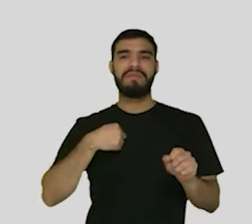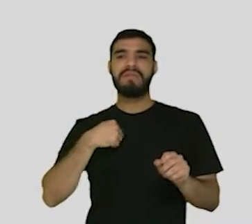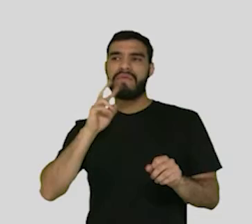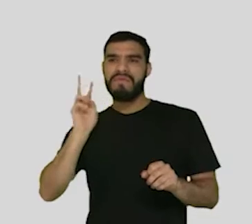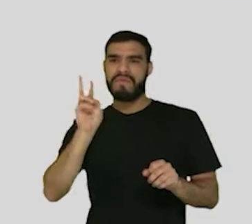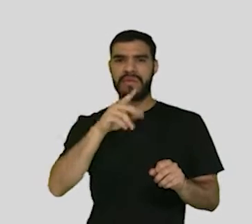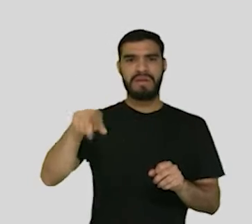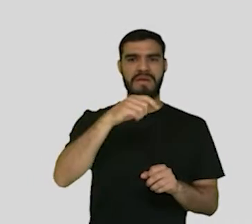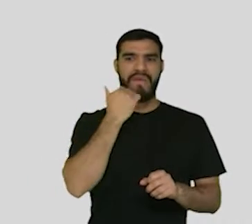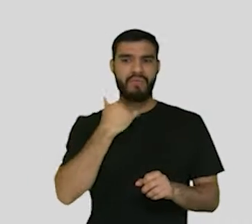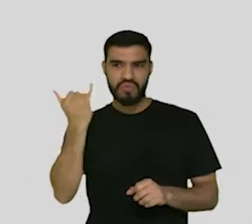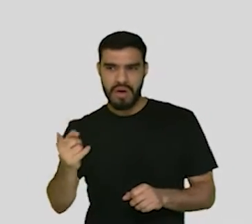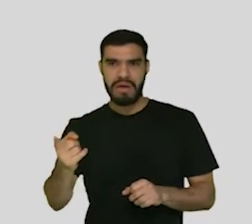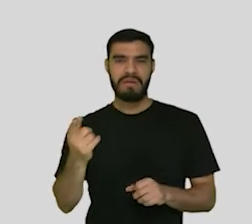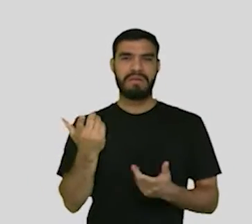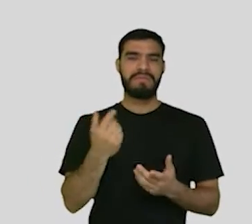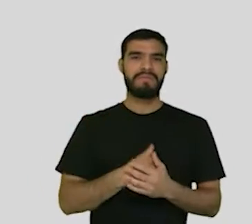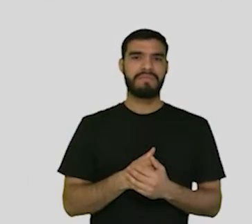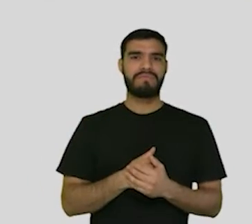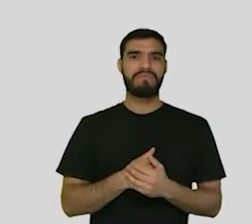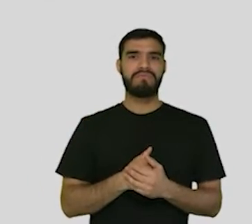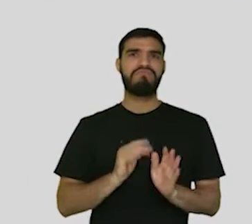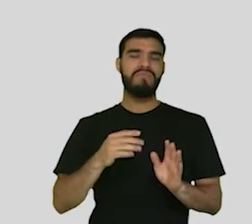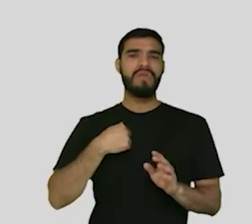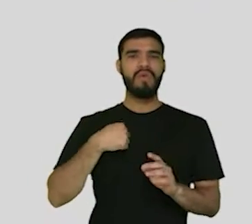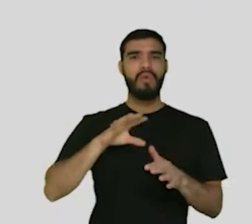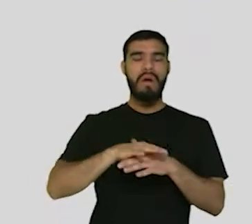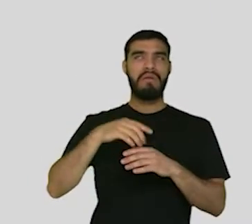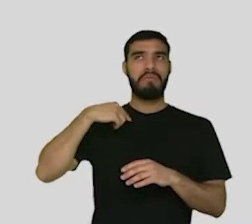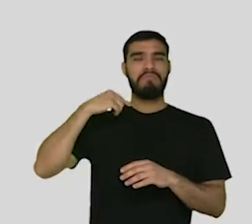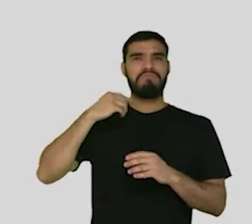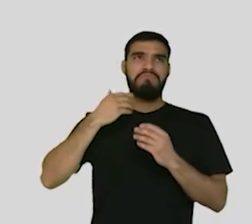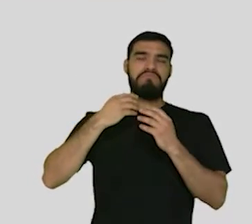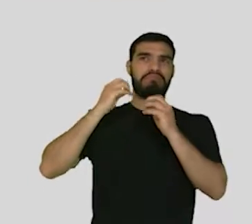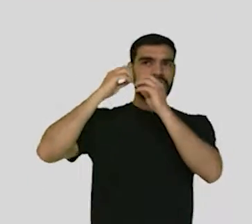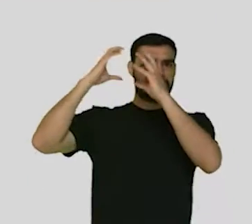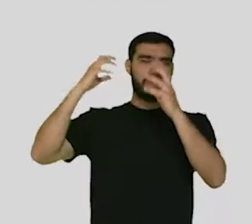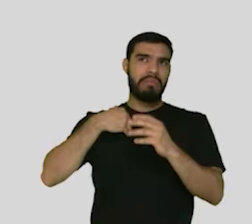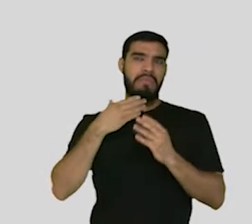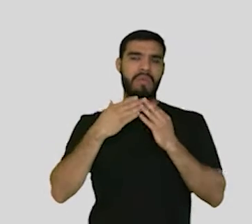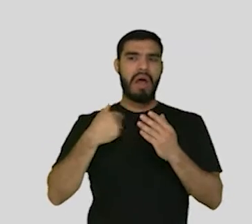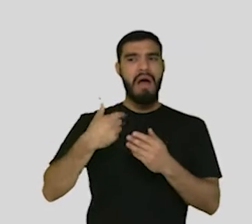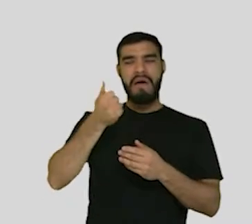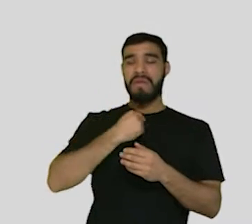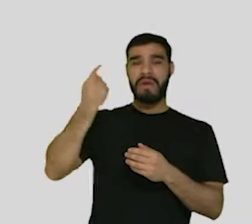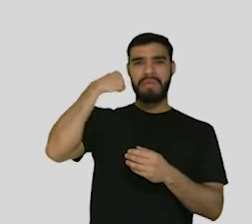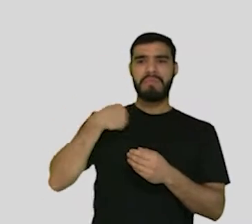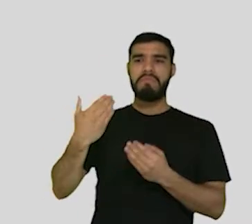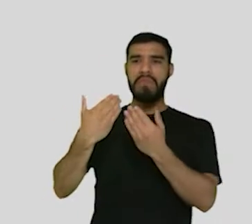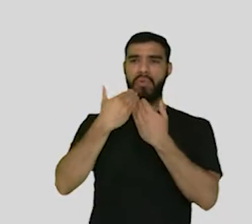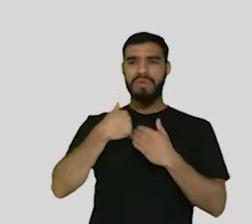de género japean con naupeisa yepa añate jape ningún la yaje sacoaba o hija violencia de